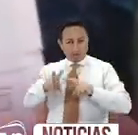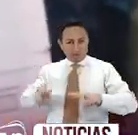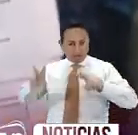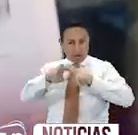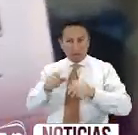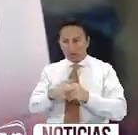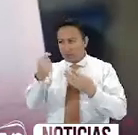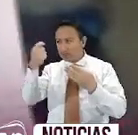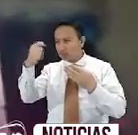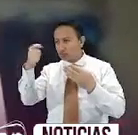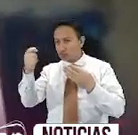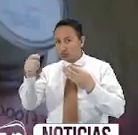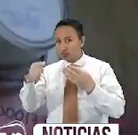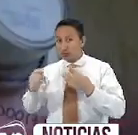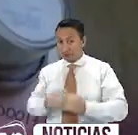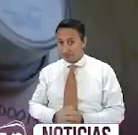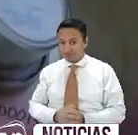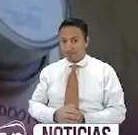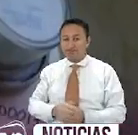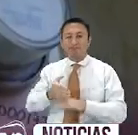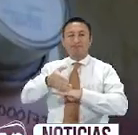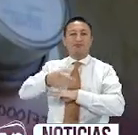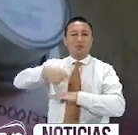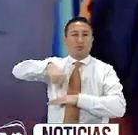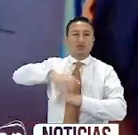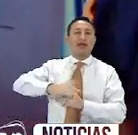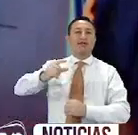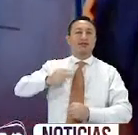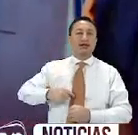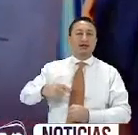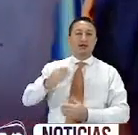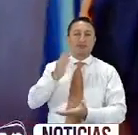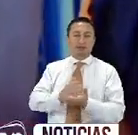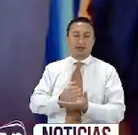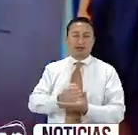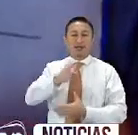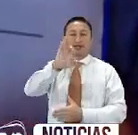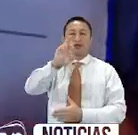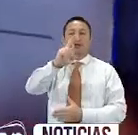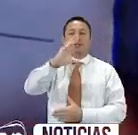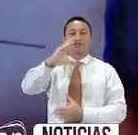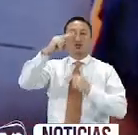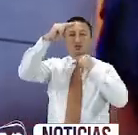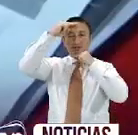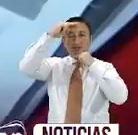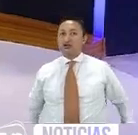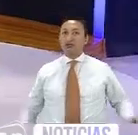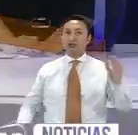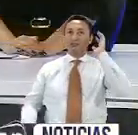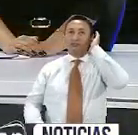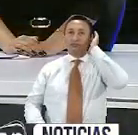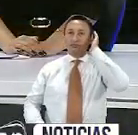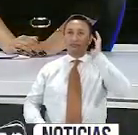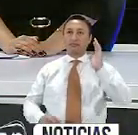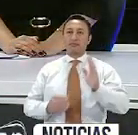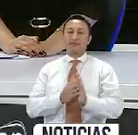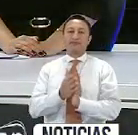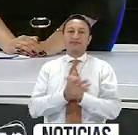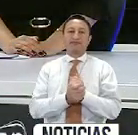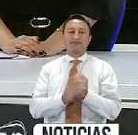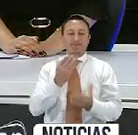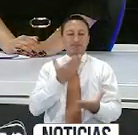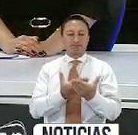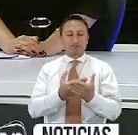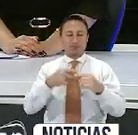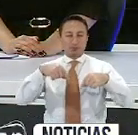de los valores generados. Los detalles cuando regresemos de la pausa aquí en la emisión estelar de TVC Noticias.